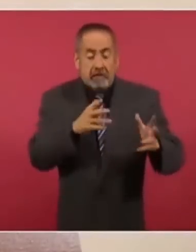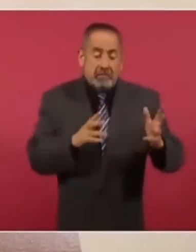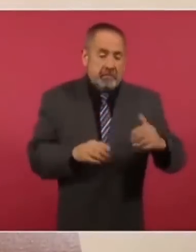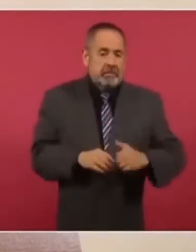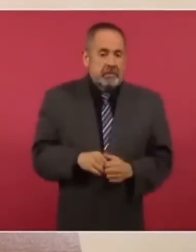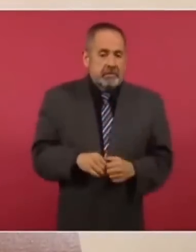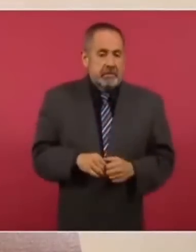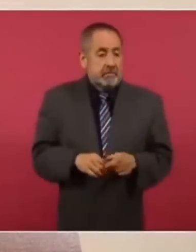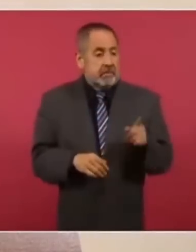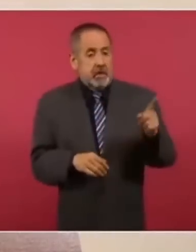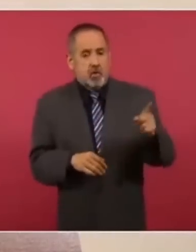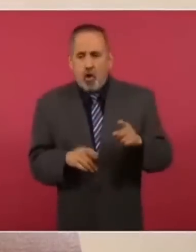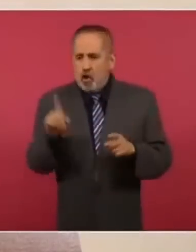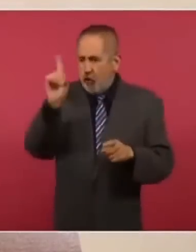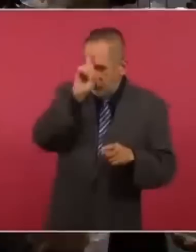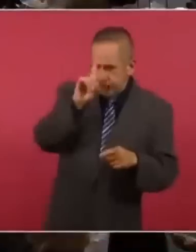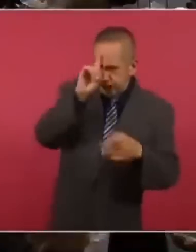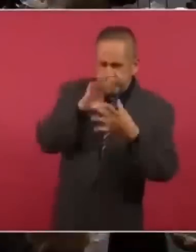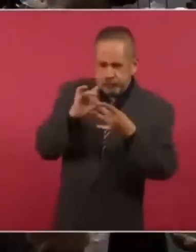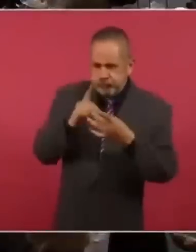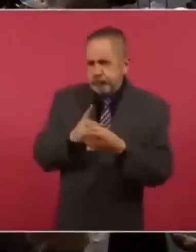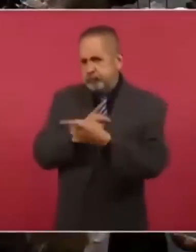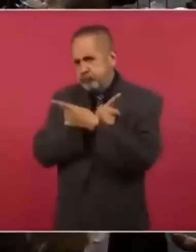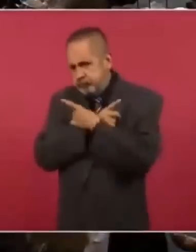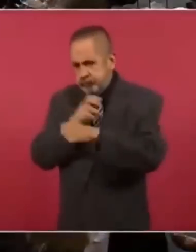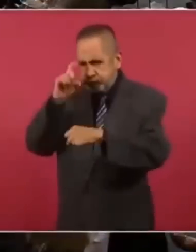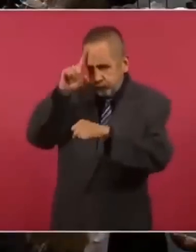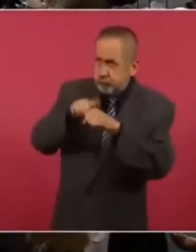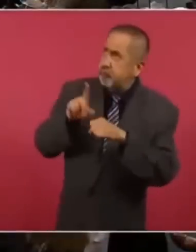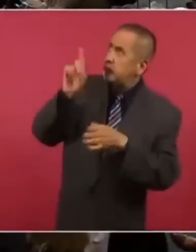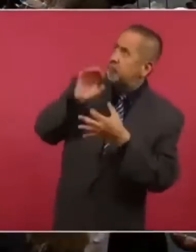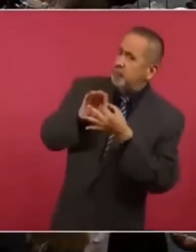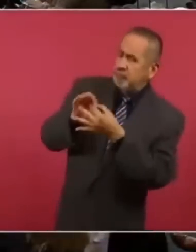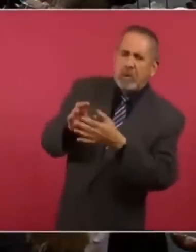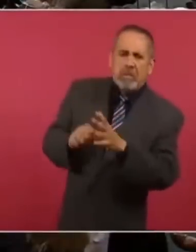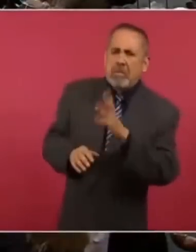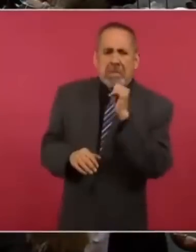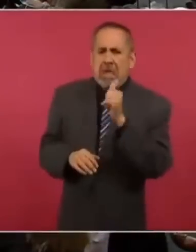Ni fortalecen valores morales, culturales y espirituales.